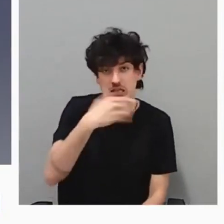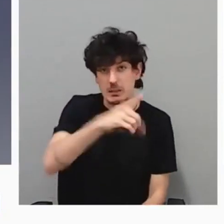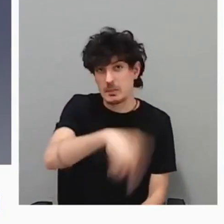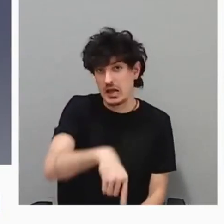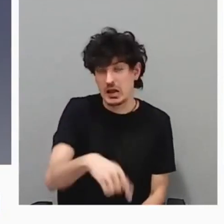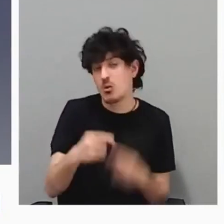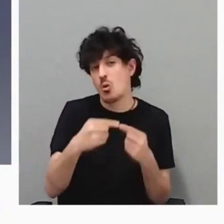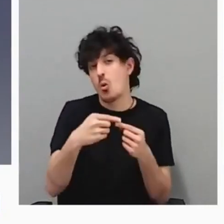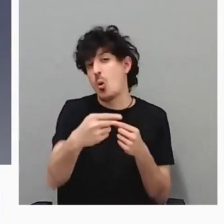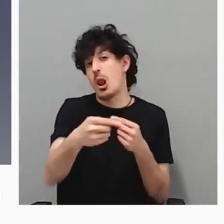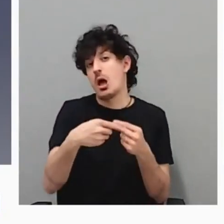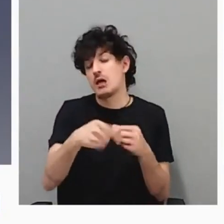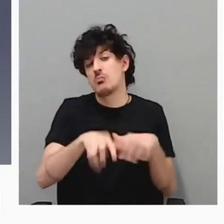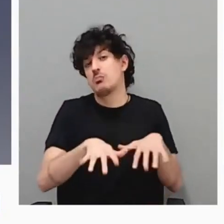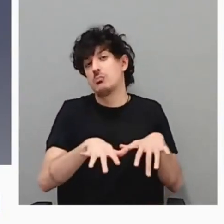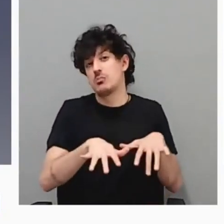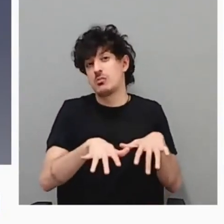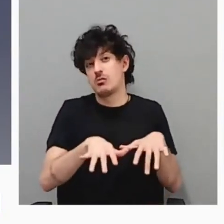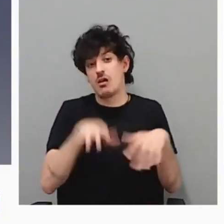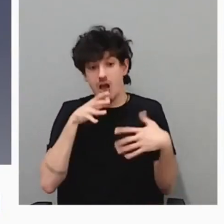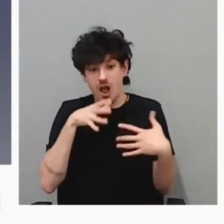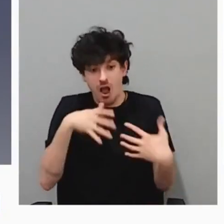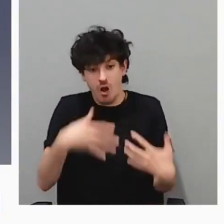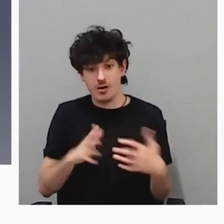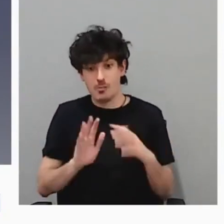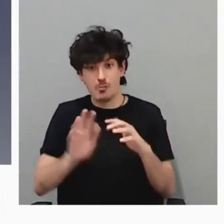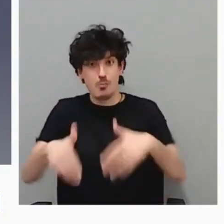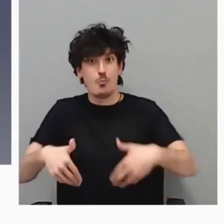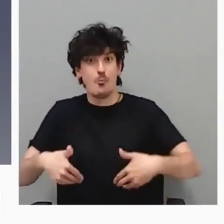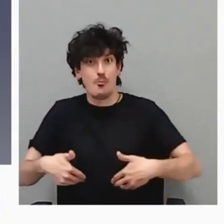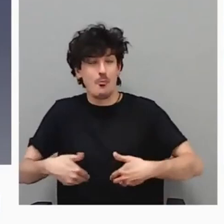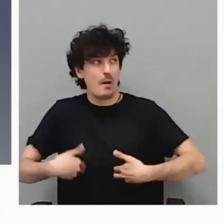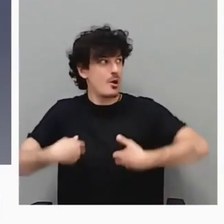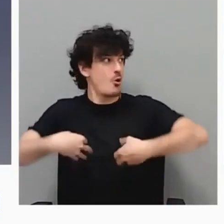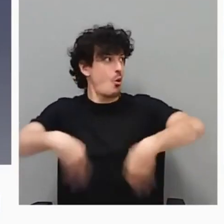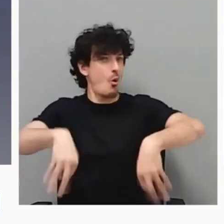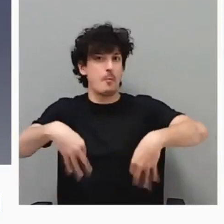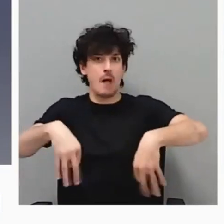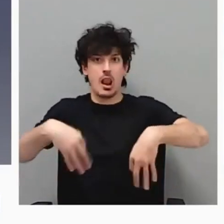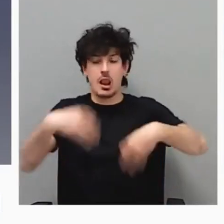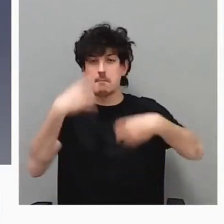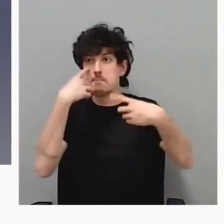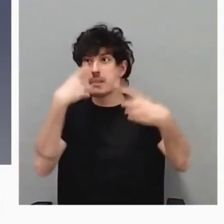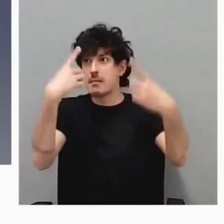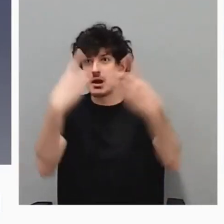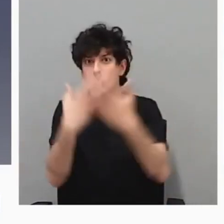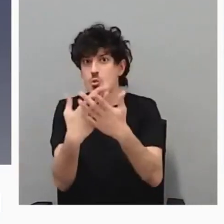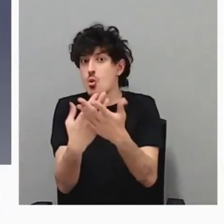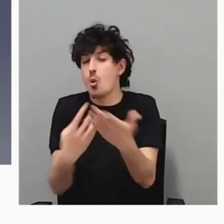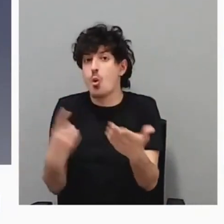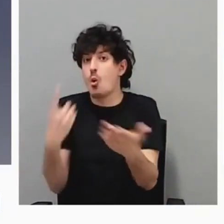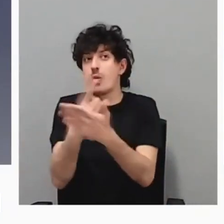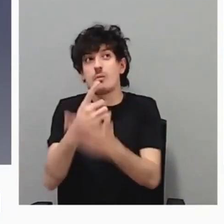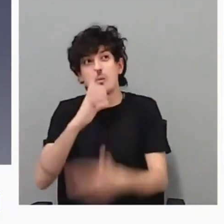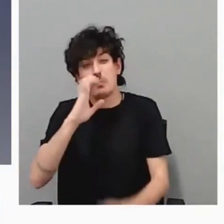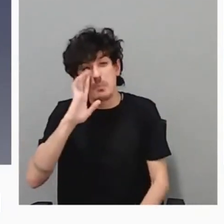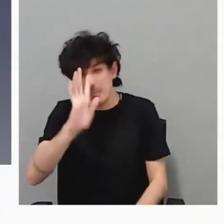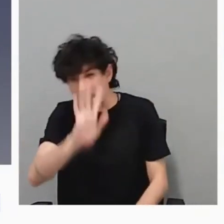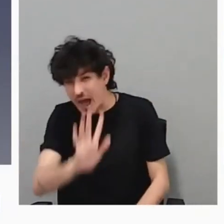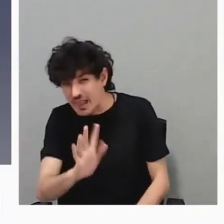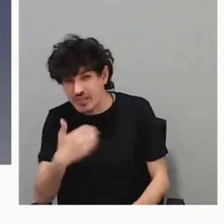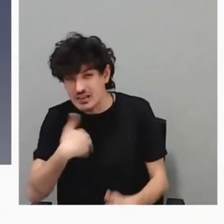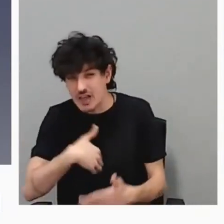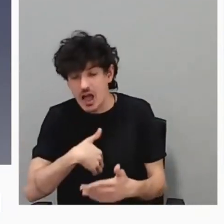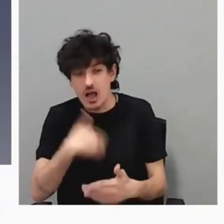a volver un poco ahora a la normalidad, ¿no? Que es el primer curso después de la pandemia en la que parece que en todas las escuelas ya no va a haber